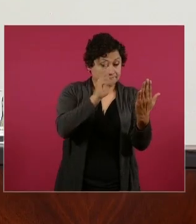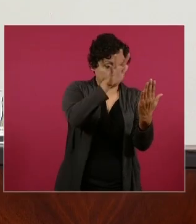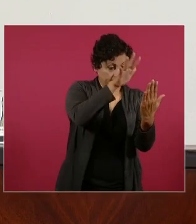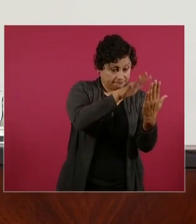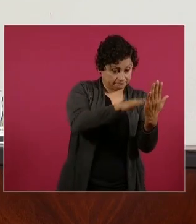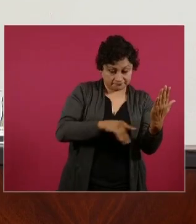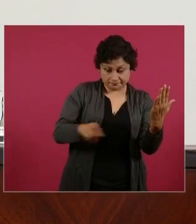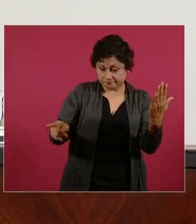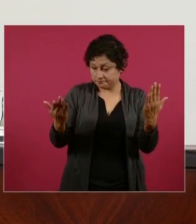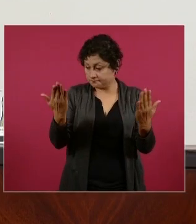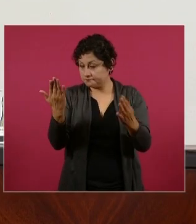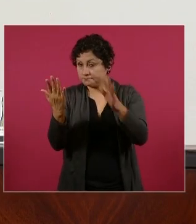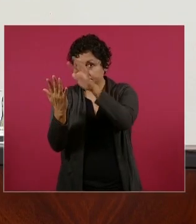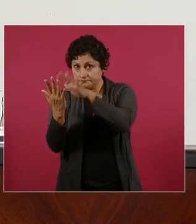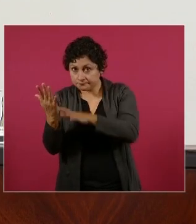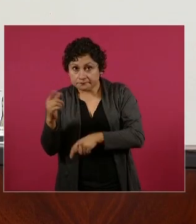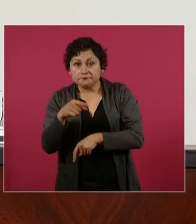artículos.